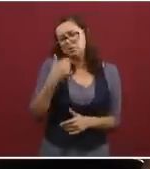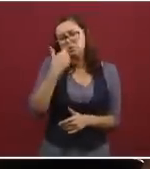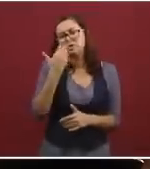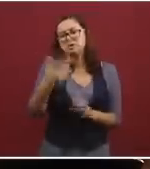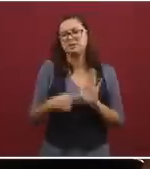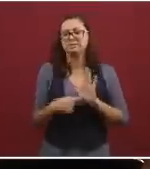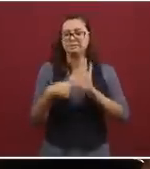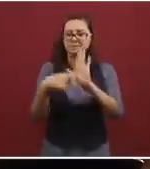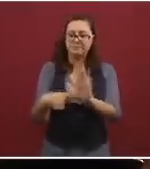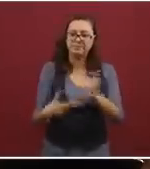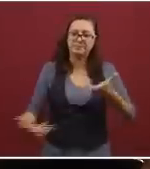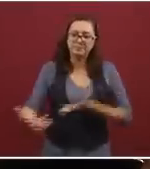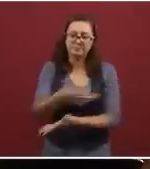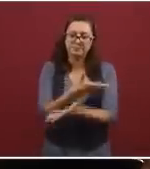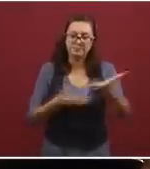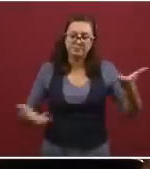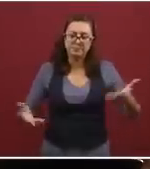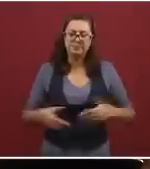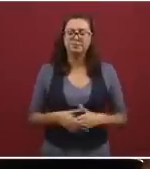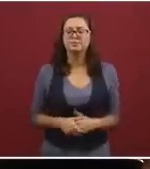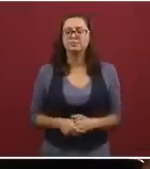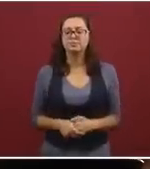compartirlos con ustedes.